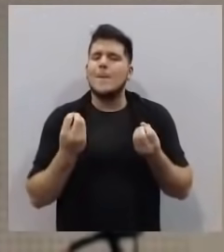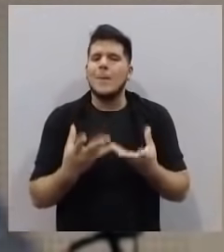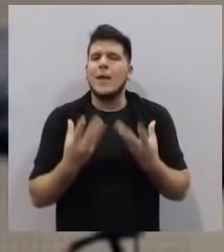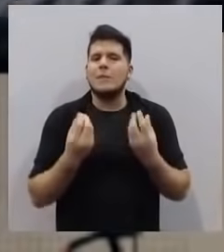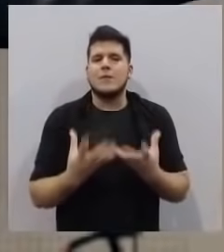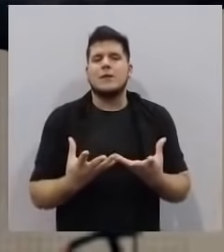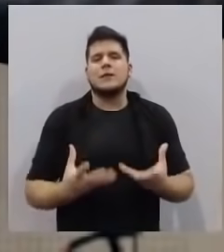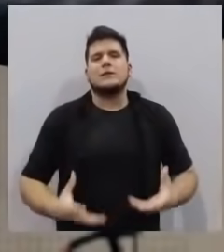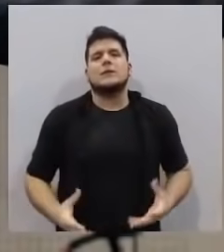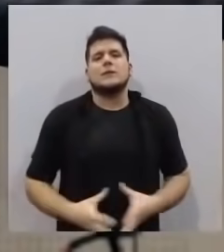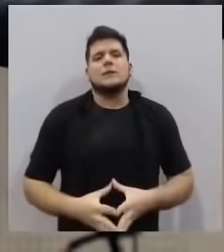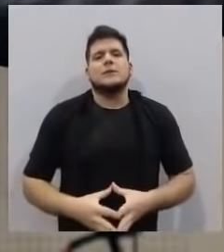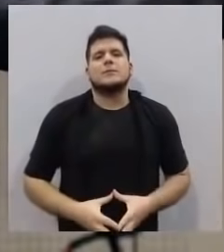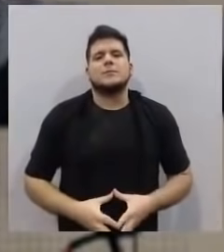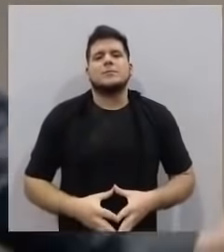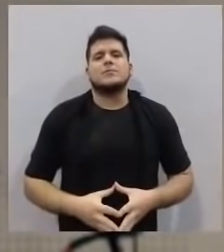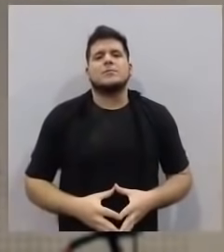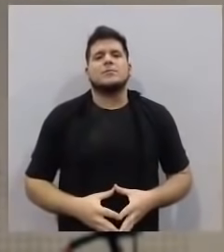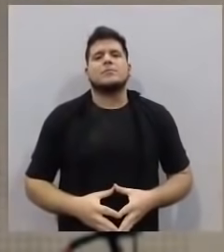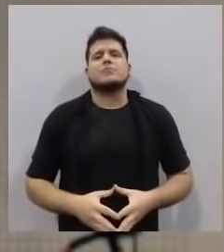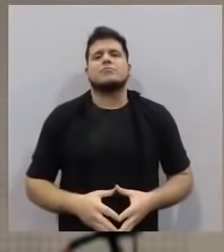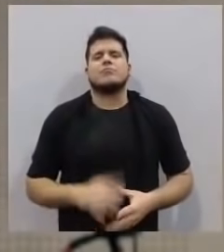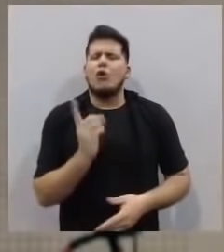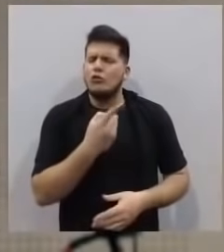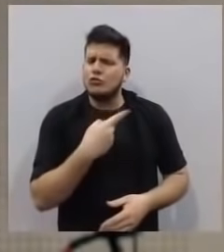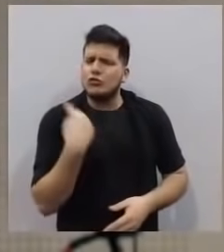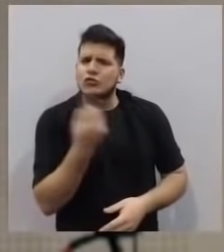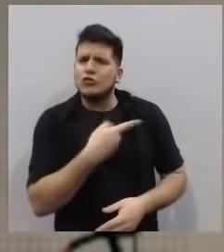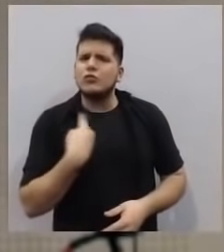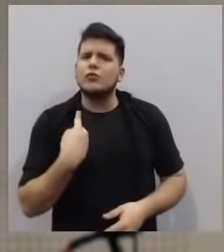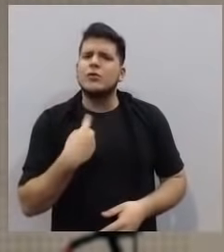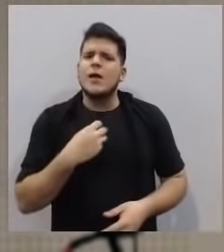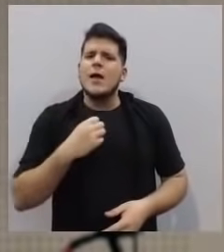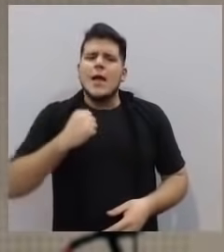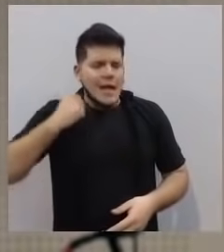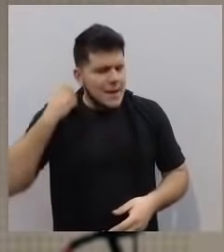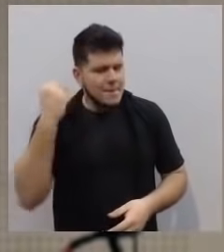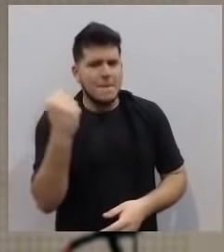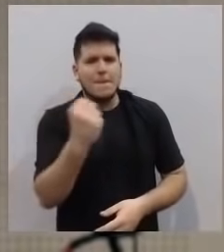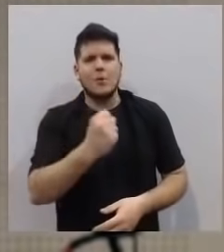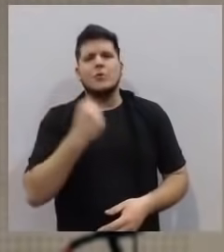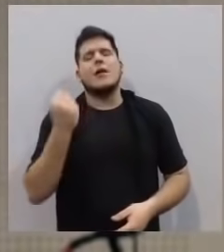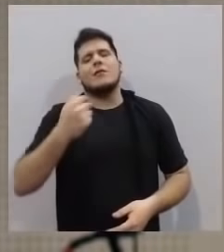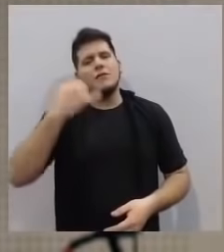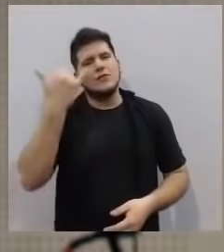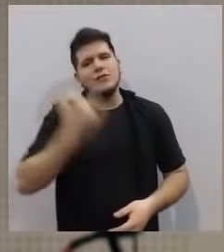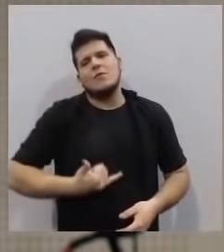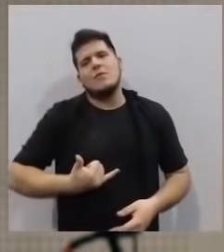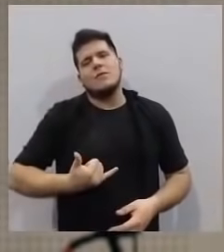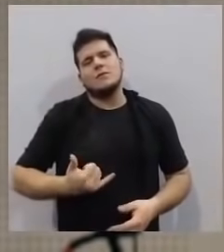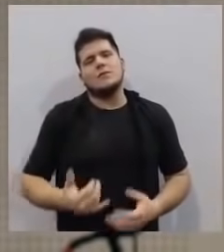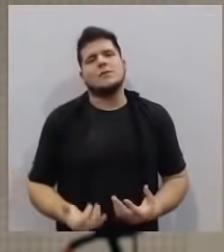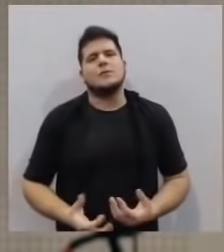3 el privilegio de estar en la casa de dios porque el espíritu santo te ayudó a entender reino ya recibir a